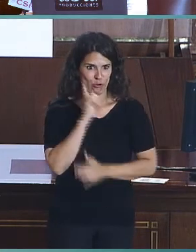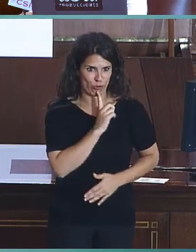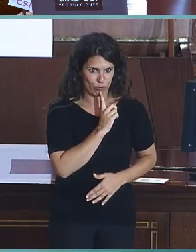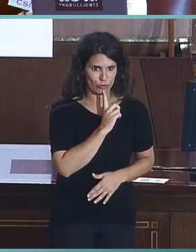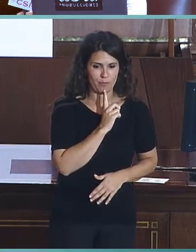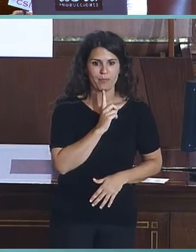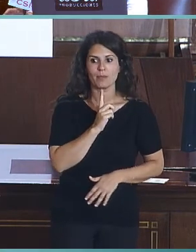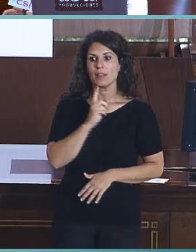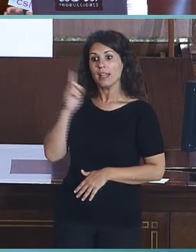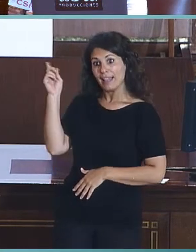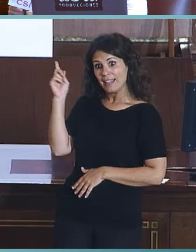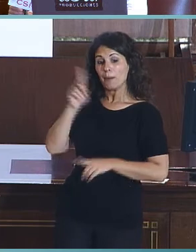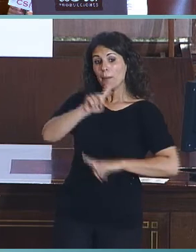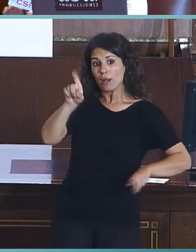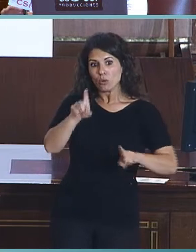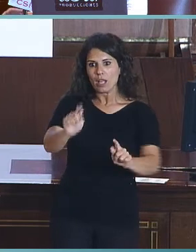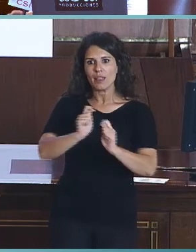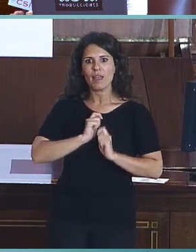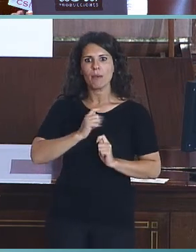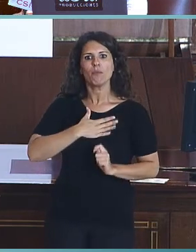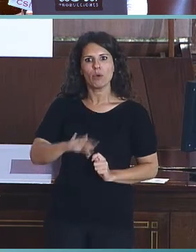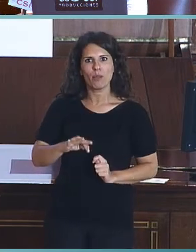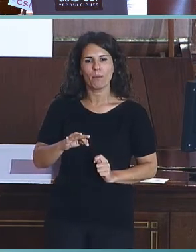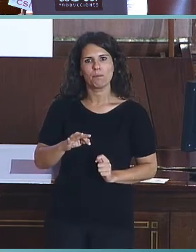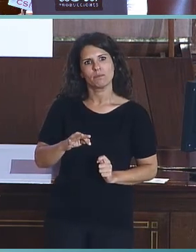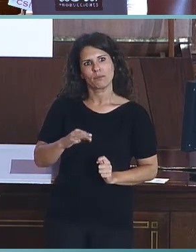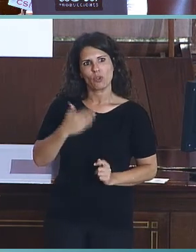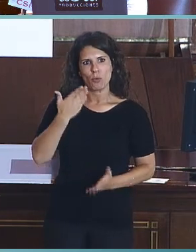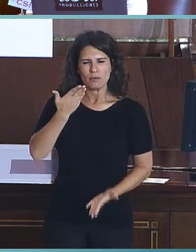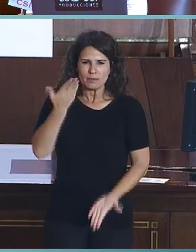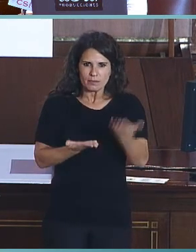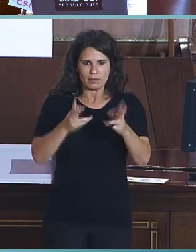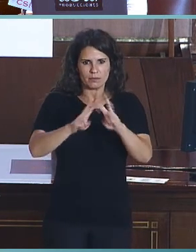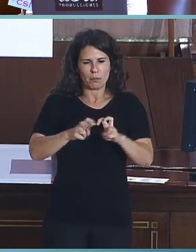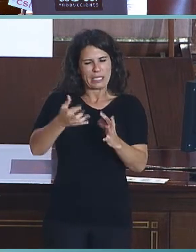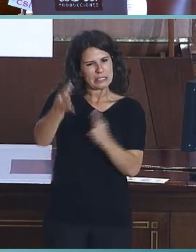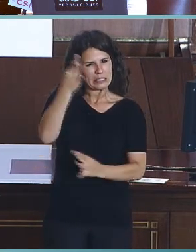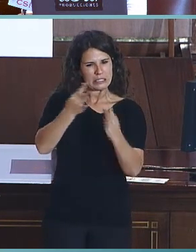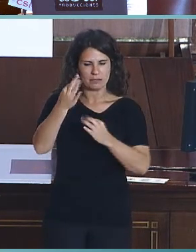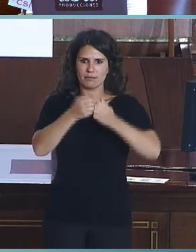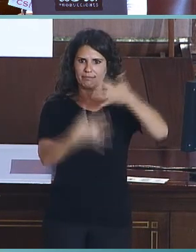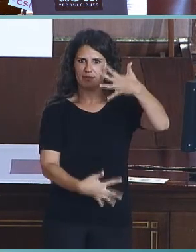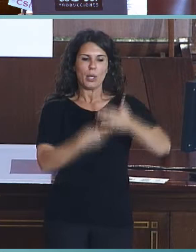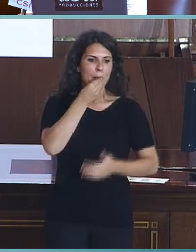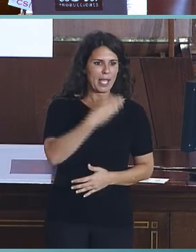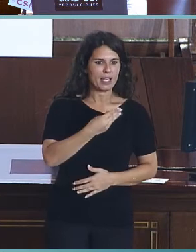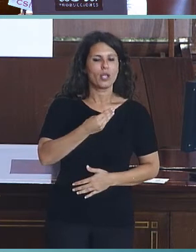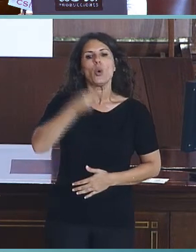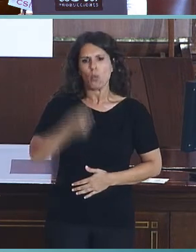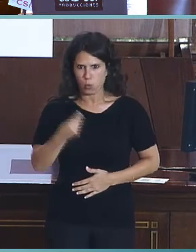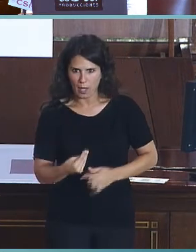Permitía una valoración más fina en muy bien, bien, mal, muy mal o no